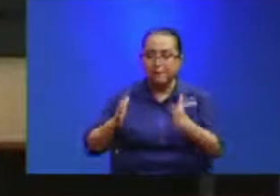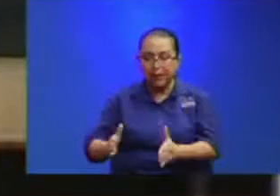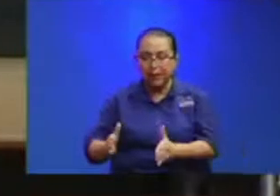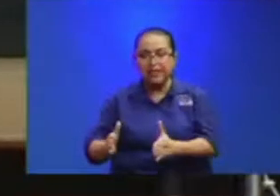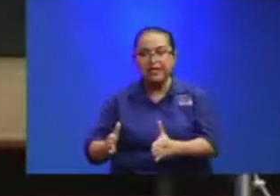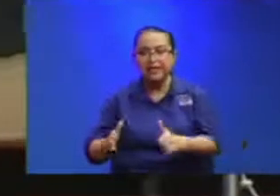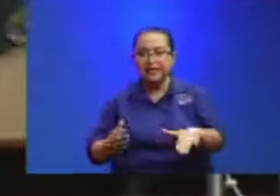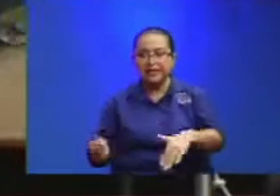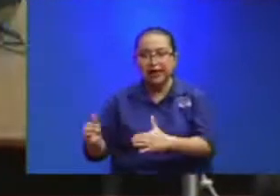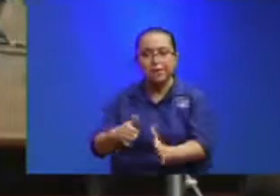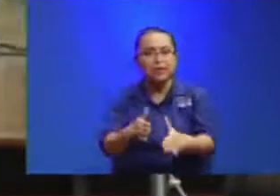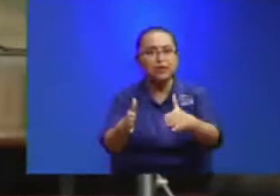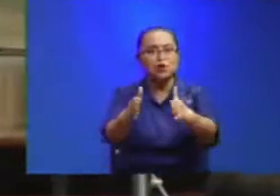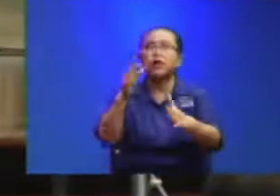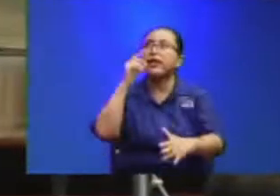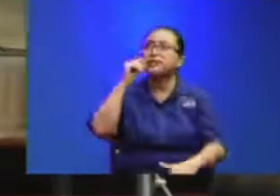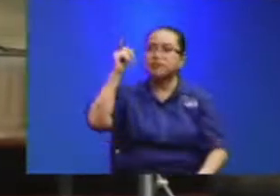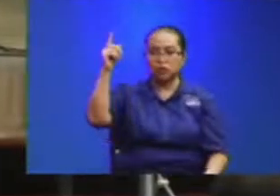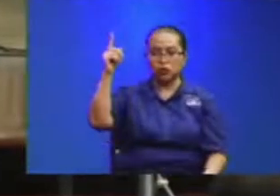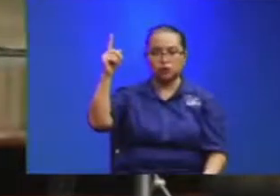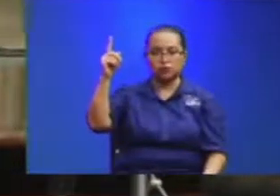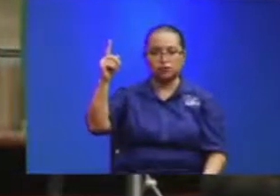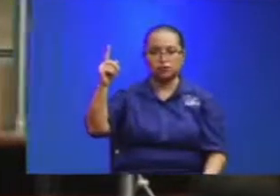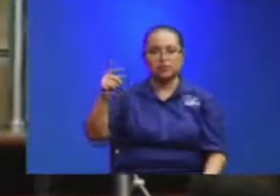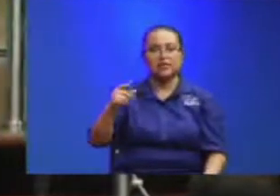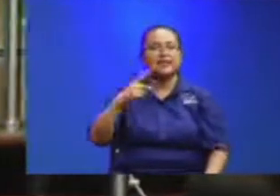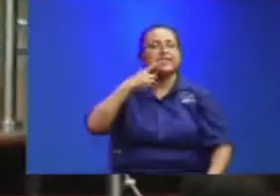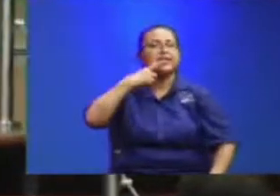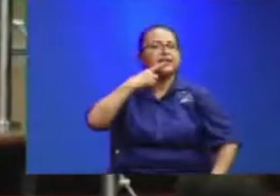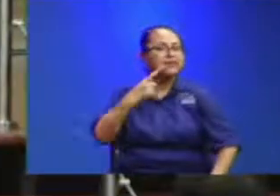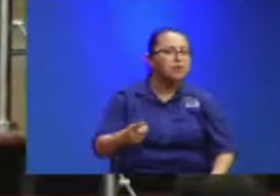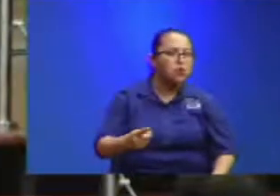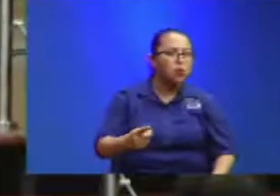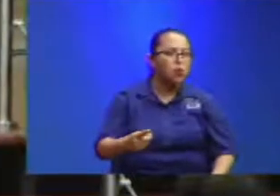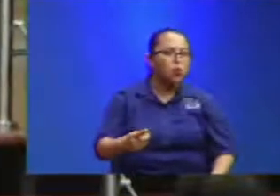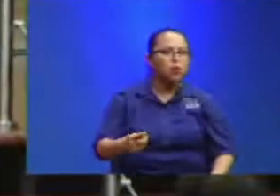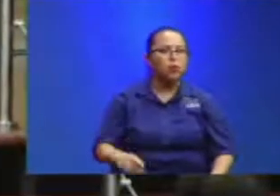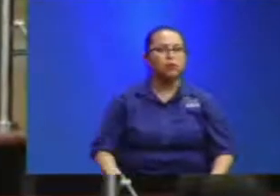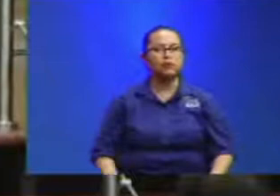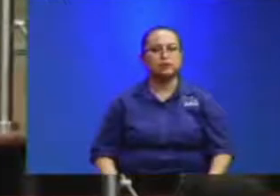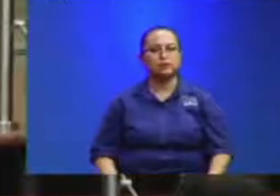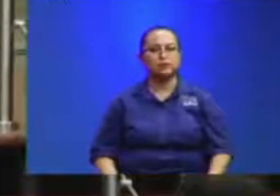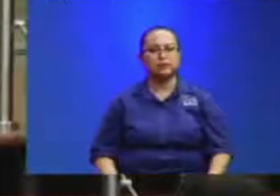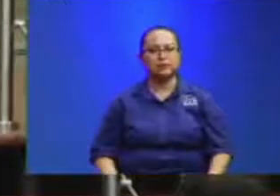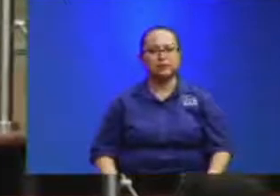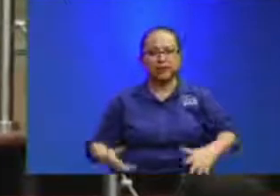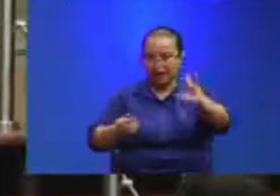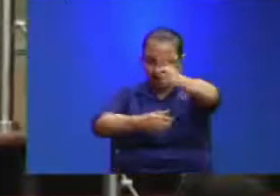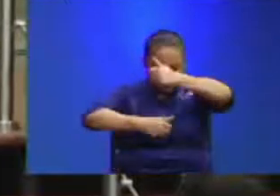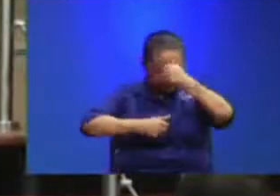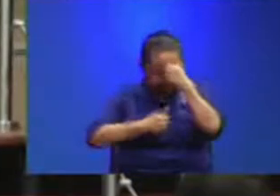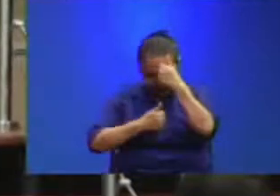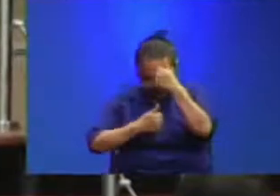del señor en otras palabras les advierto arrepentidos y convertidos porque el